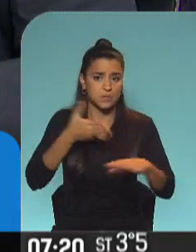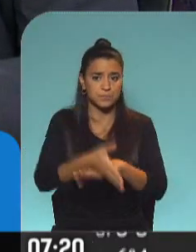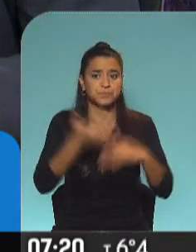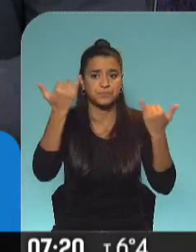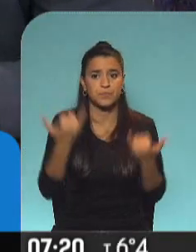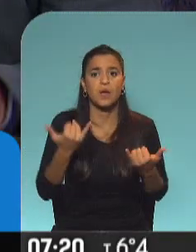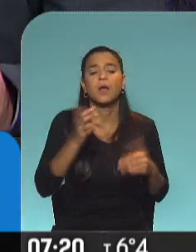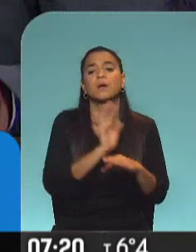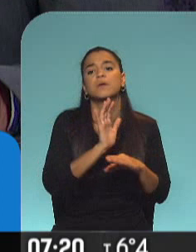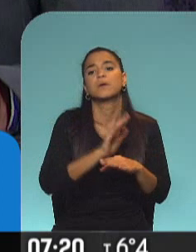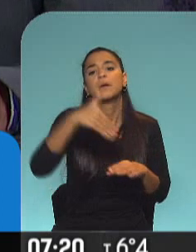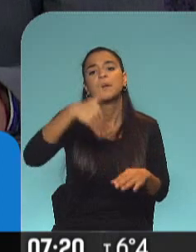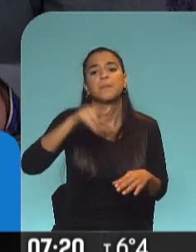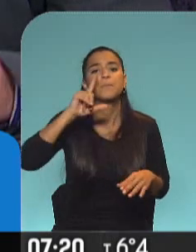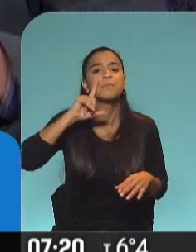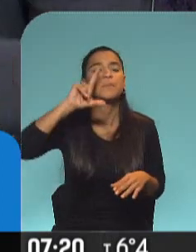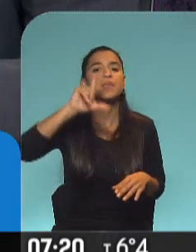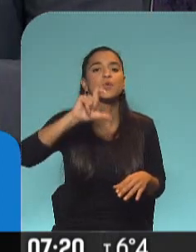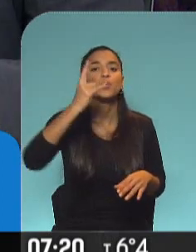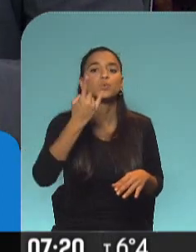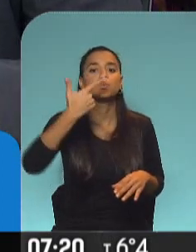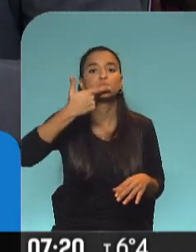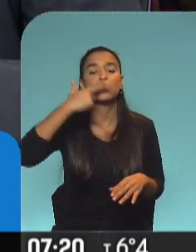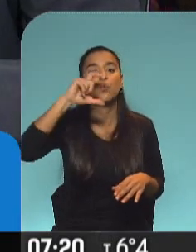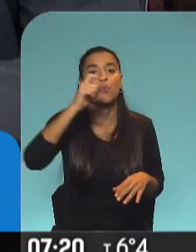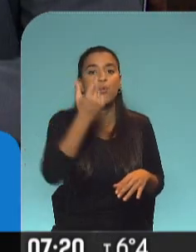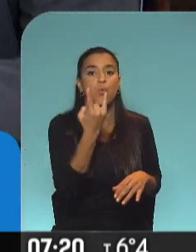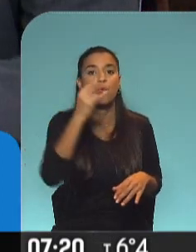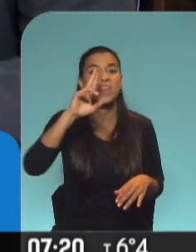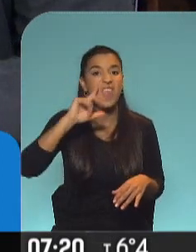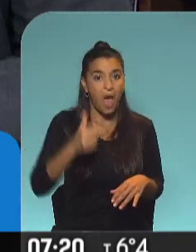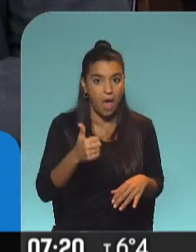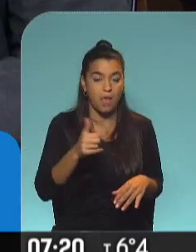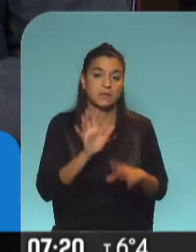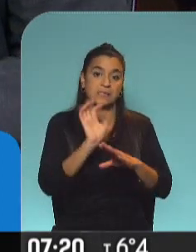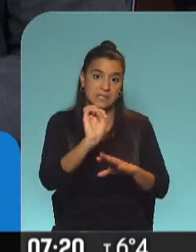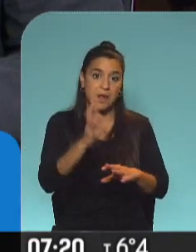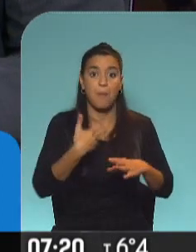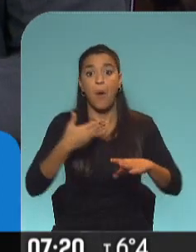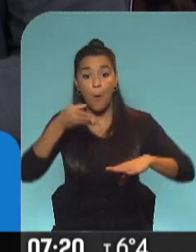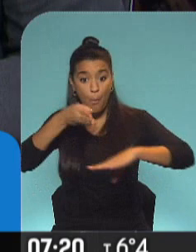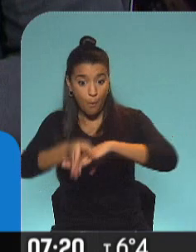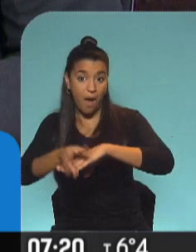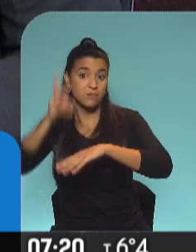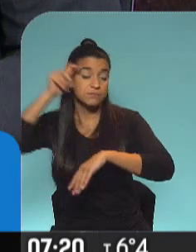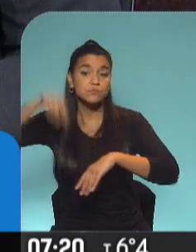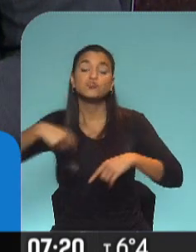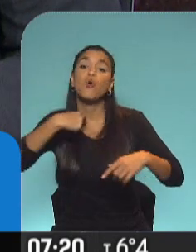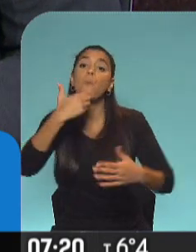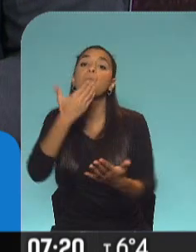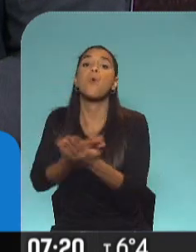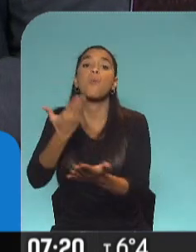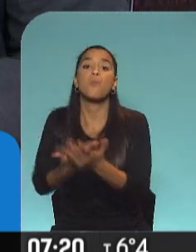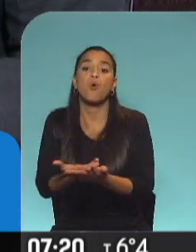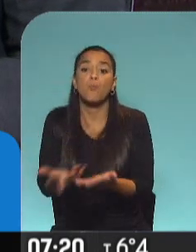una figura que es la del amicus curiae, los amigos del tribunal, que se acercan al tribunal y le dicen: miren, yo vengo y propongo